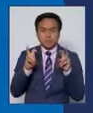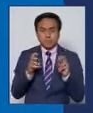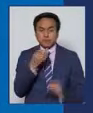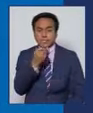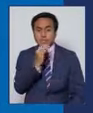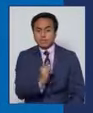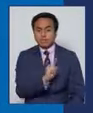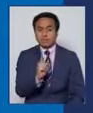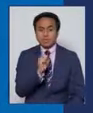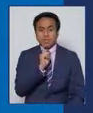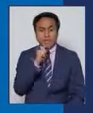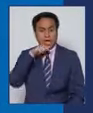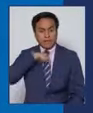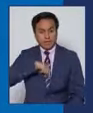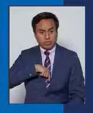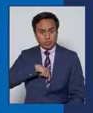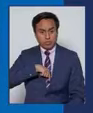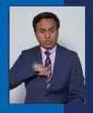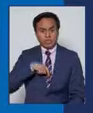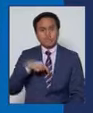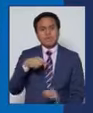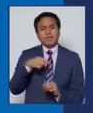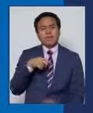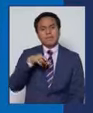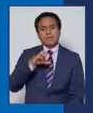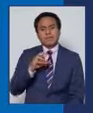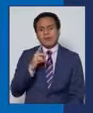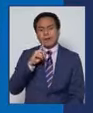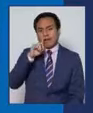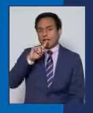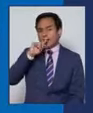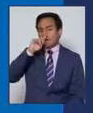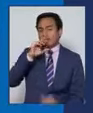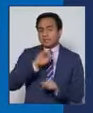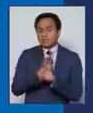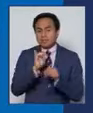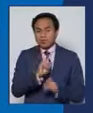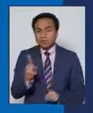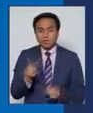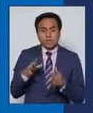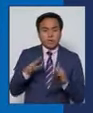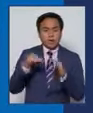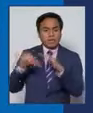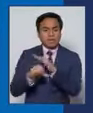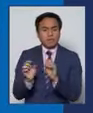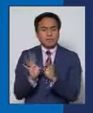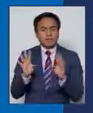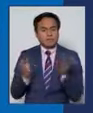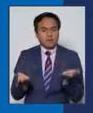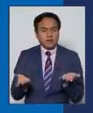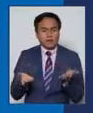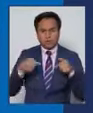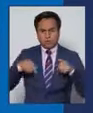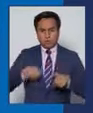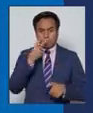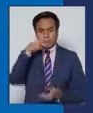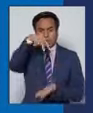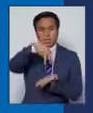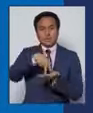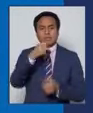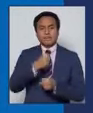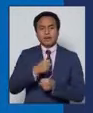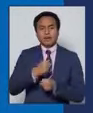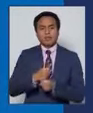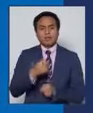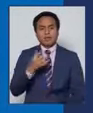usted tenía personalmente un test PCR realizado o no, que habían ingresado en esta cuarentena preventiva. Y hoy día ya lo vemos acá